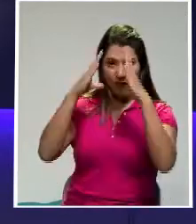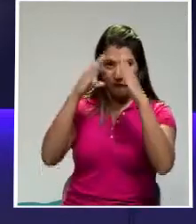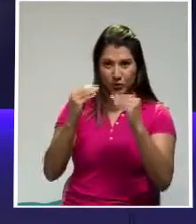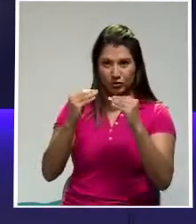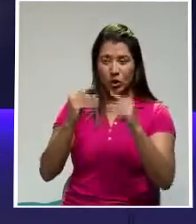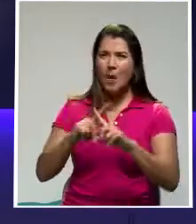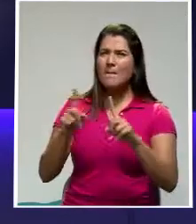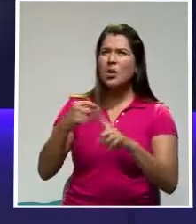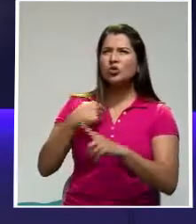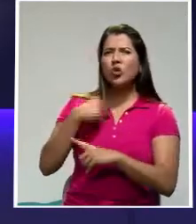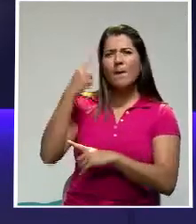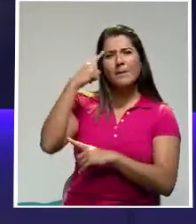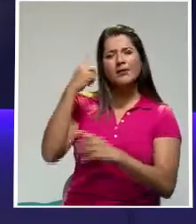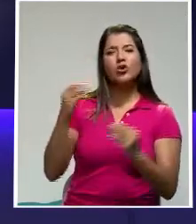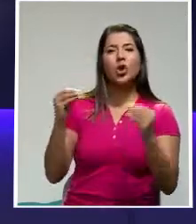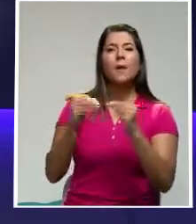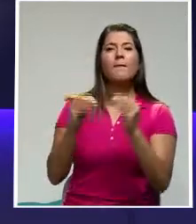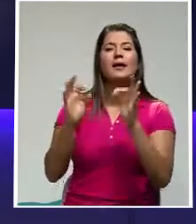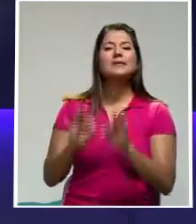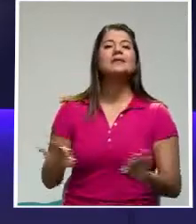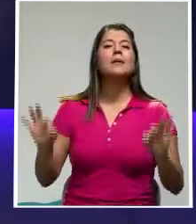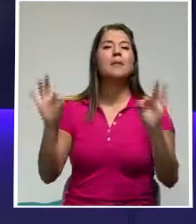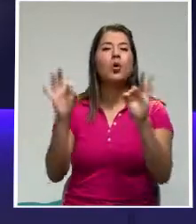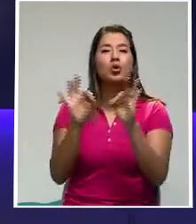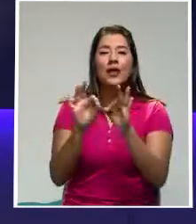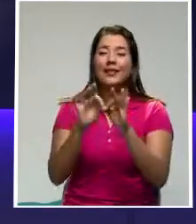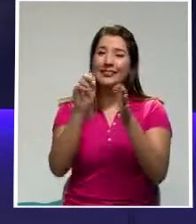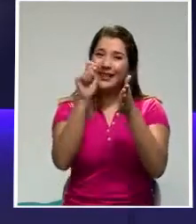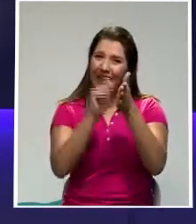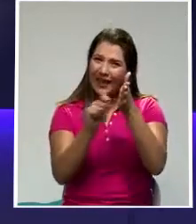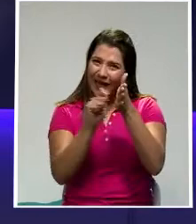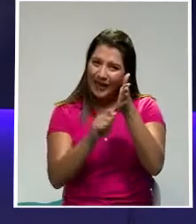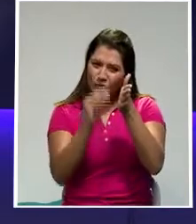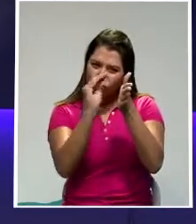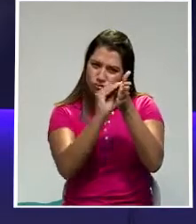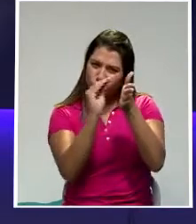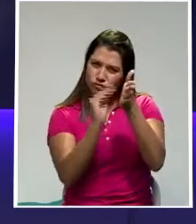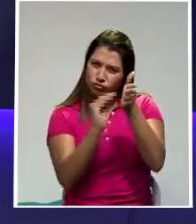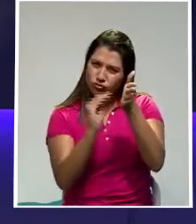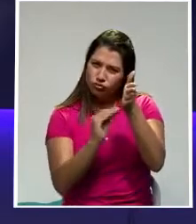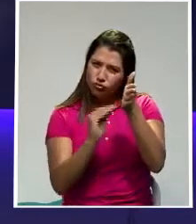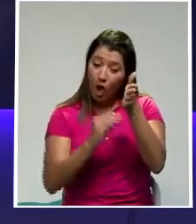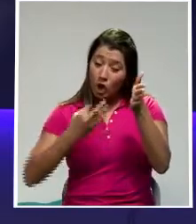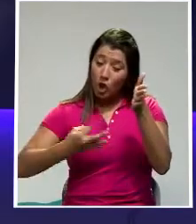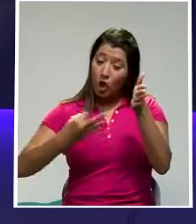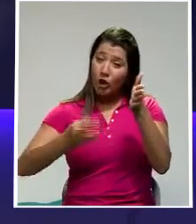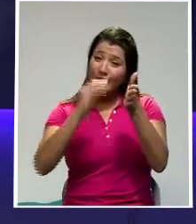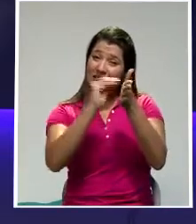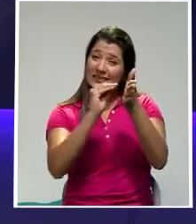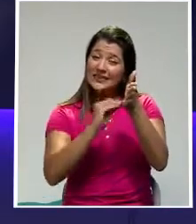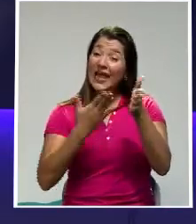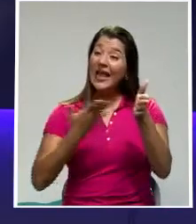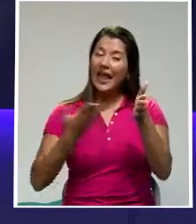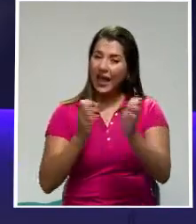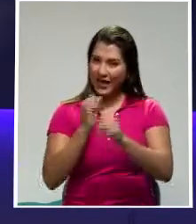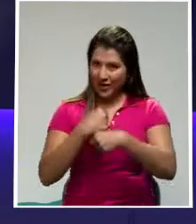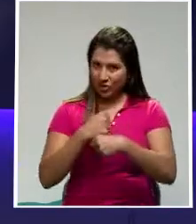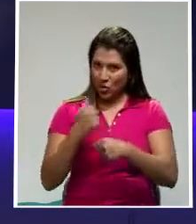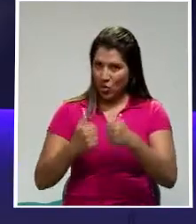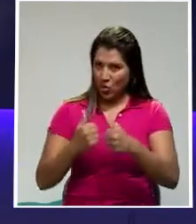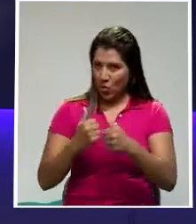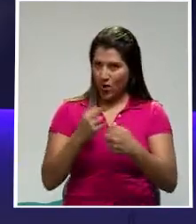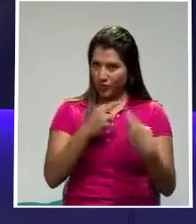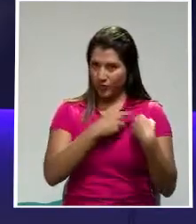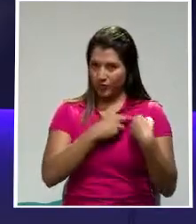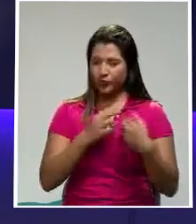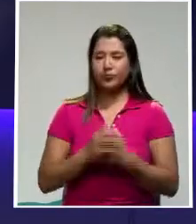pero yo diría que lo más importante ha sido esas bitácoras que día a día todo funcionario tiene que llenar.